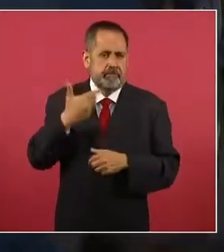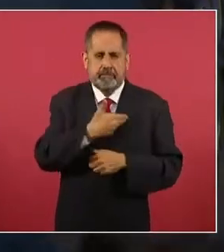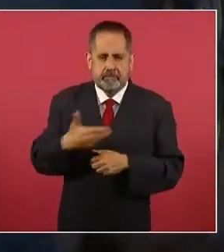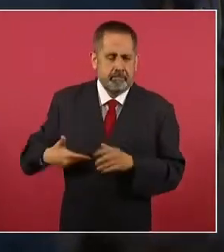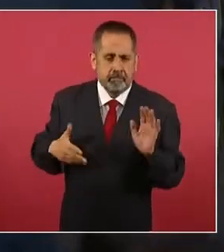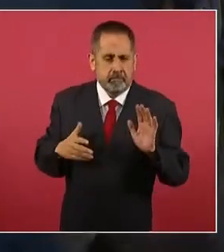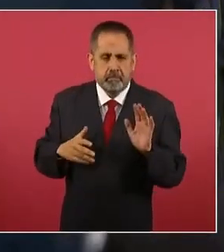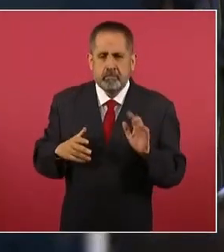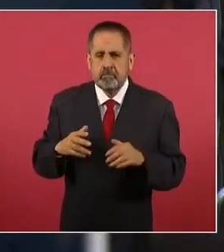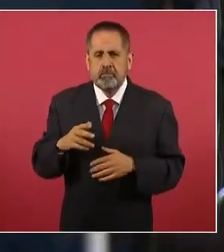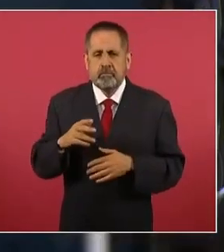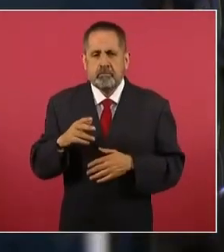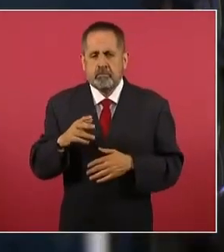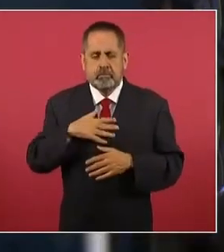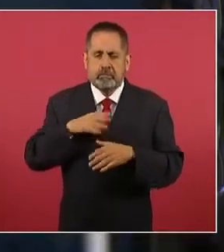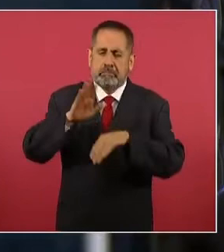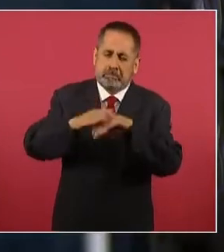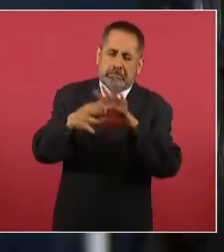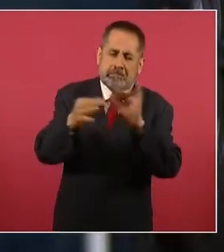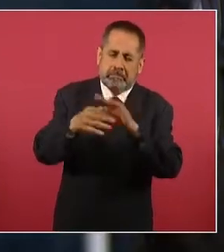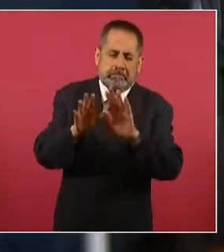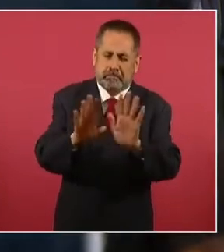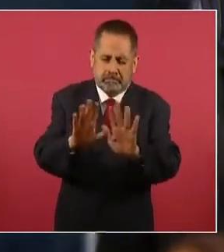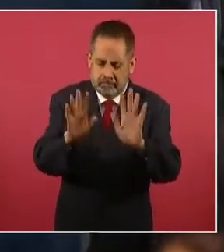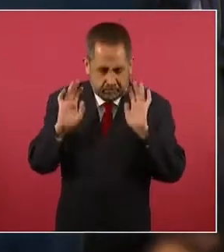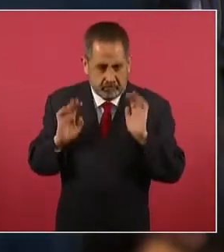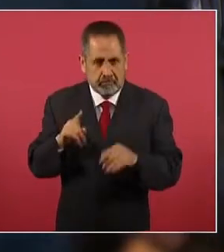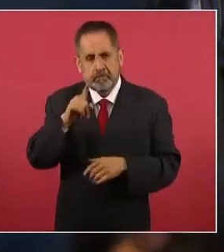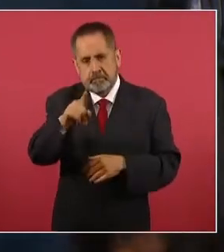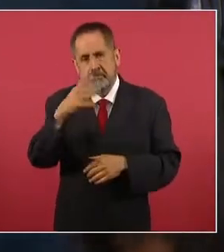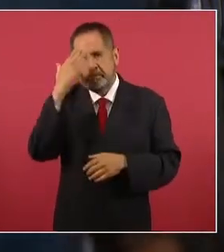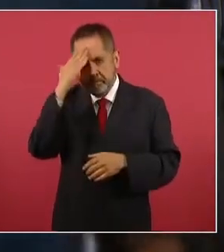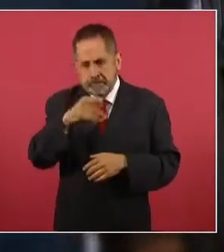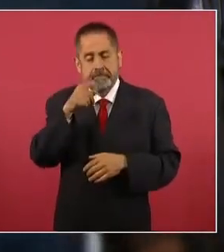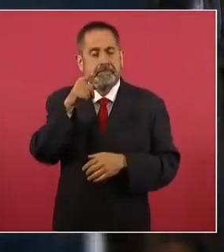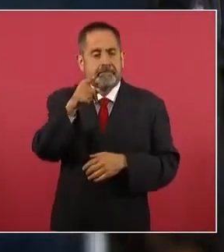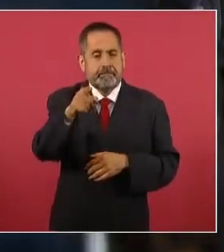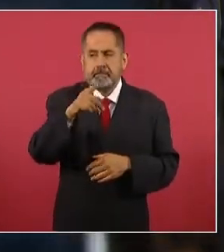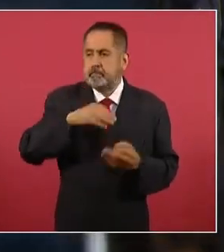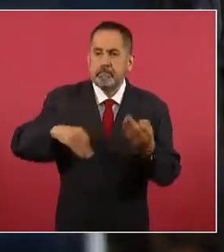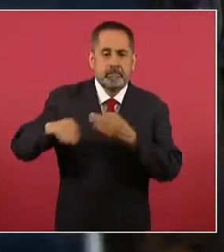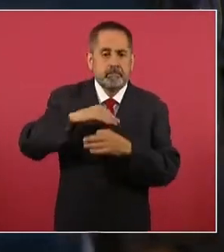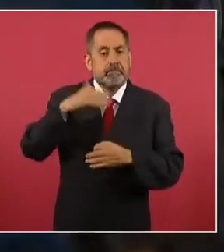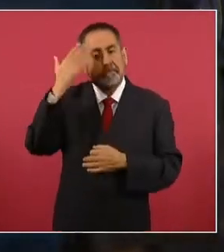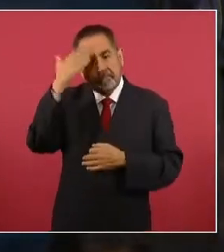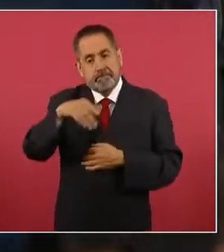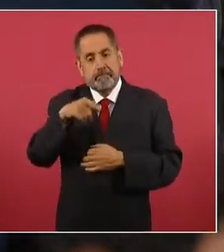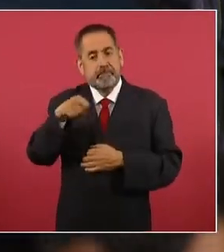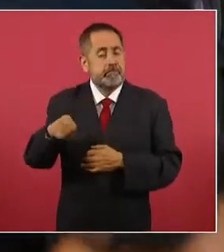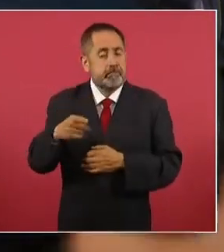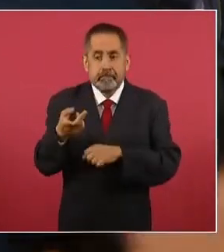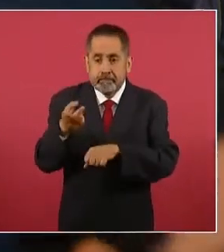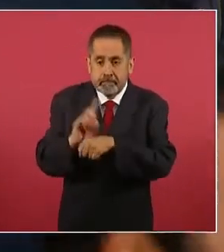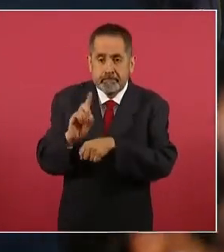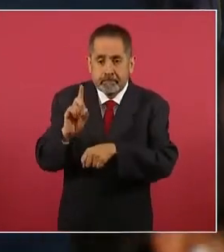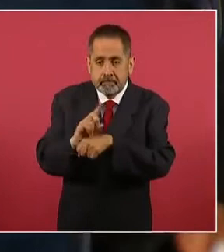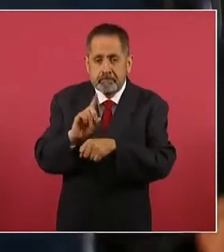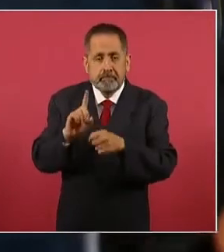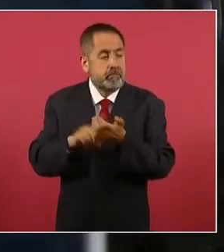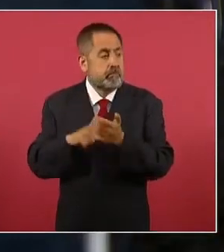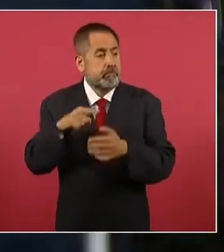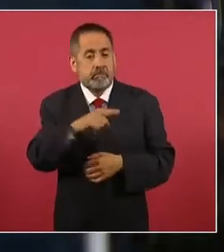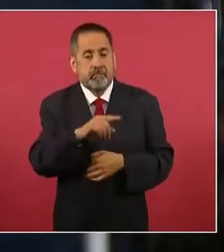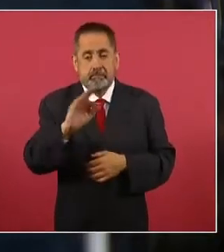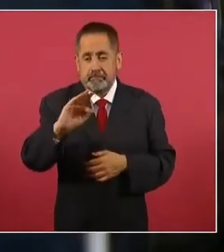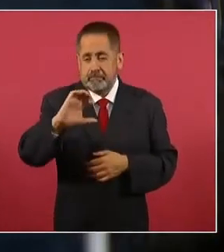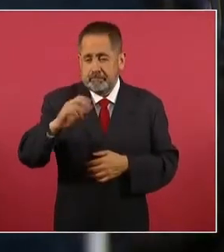no ahondaré en ello, presidente. Sin embargo, usted sabe perfectamente, todos lo sabemos, que diariamente el señor Calderón